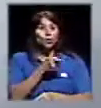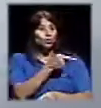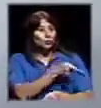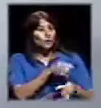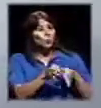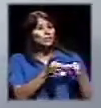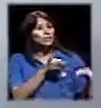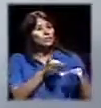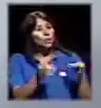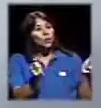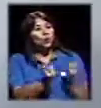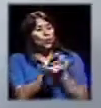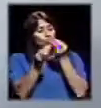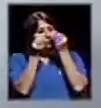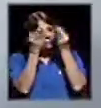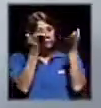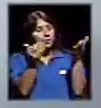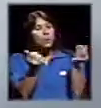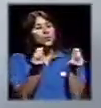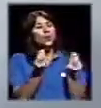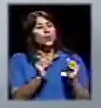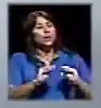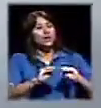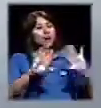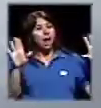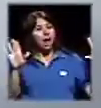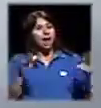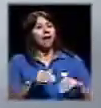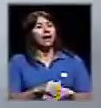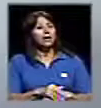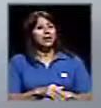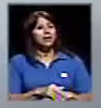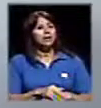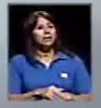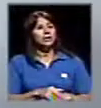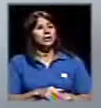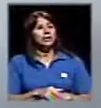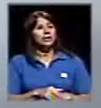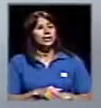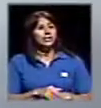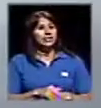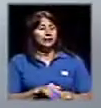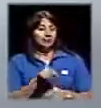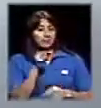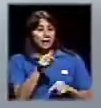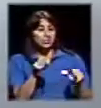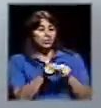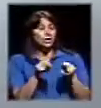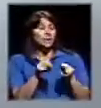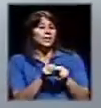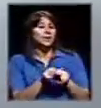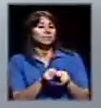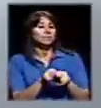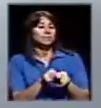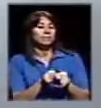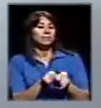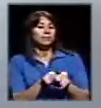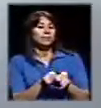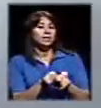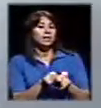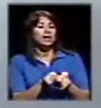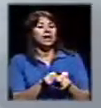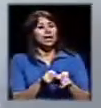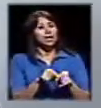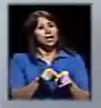claridad estupenda. Y me parece que esto también invita al tema de el